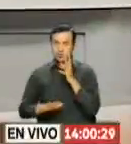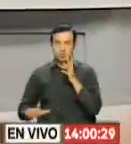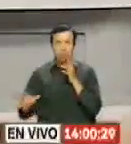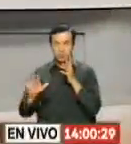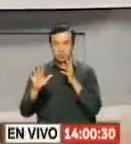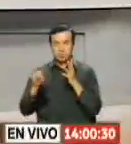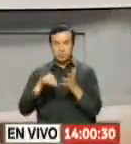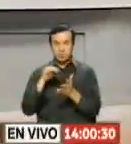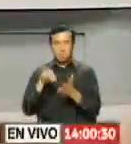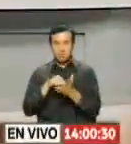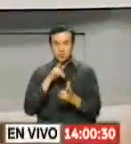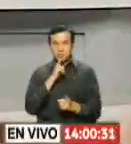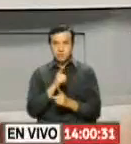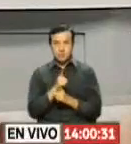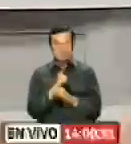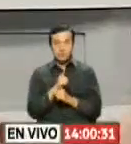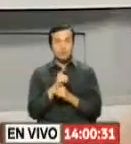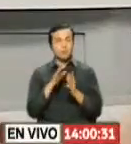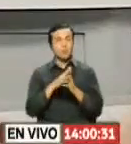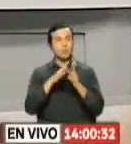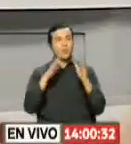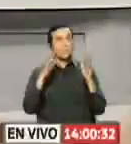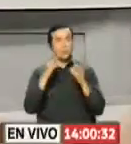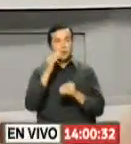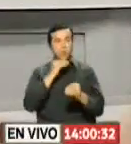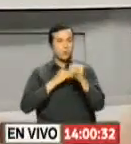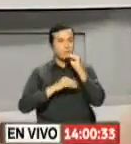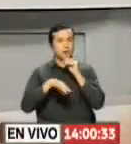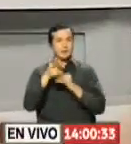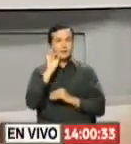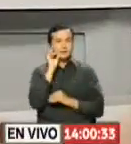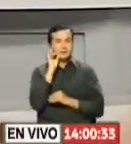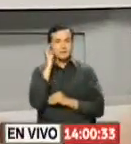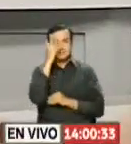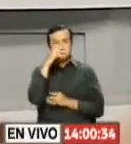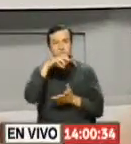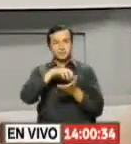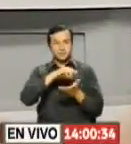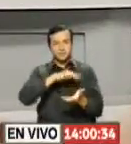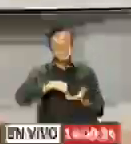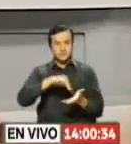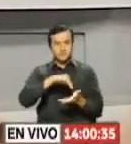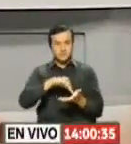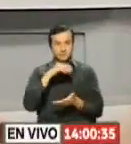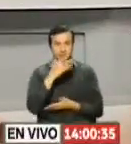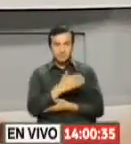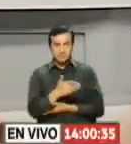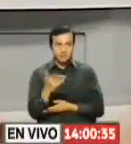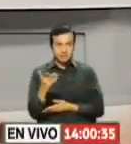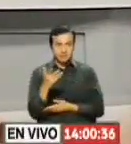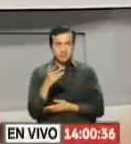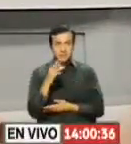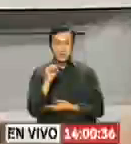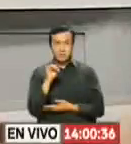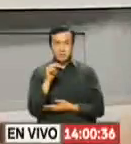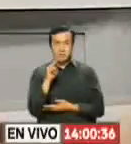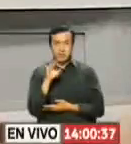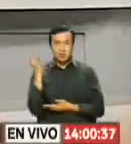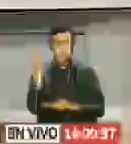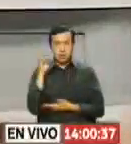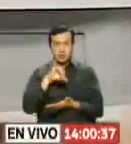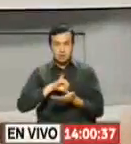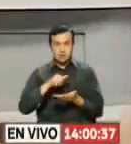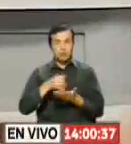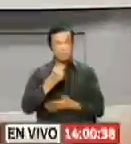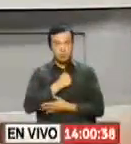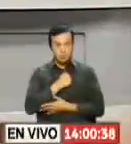en Manabí. Es parte de la gran riqueza gastronómica que tiene esta linda provincia de Manabí. Pero ese de maní es propiedad de Jipijapa,